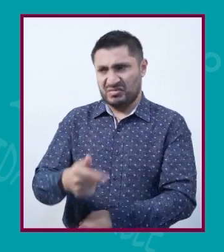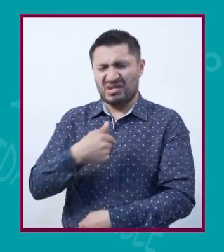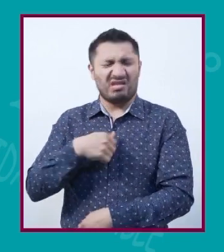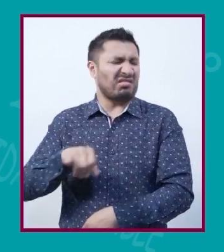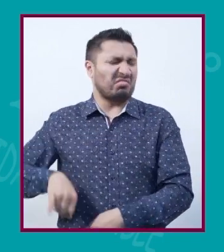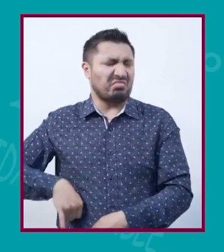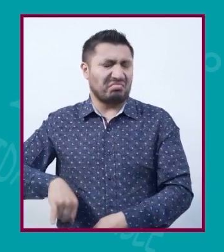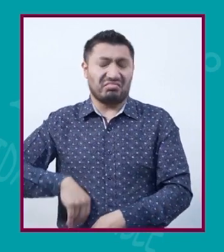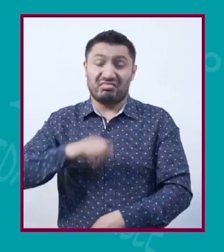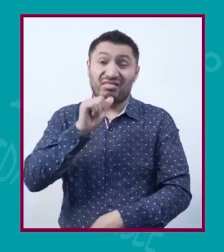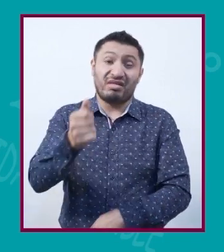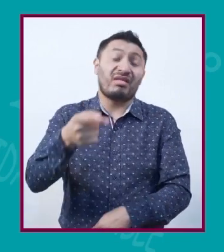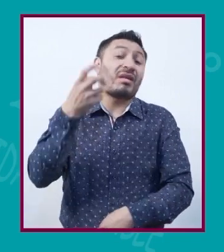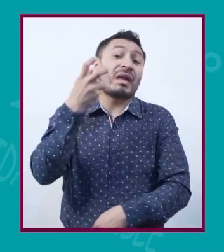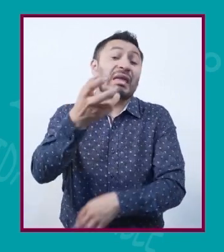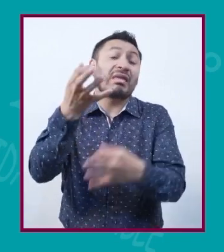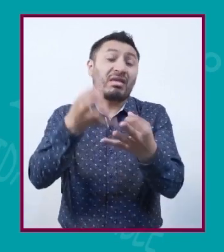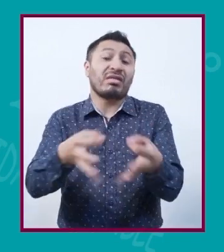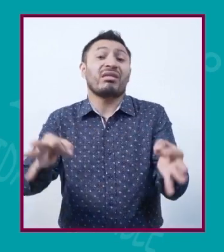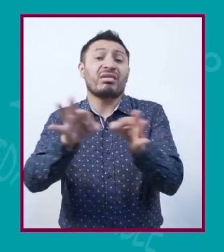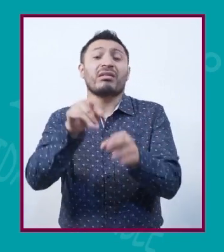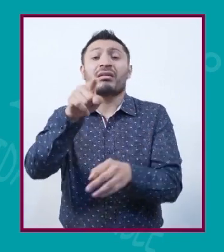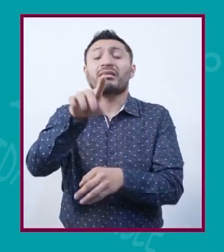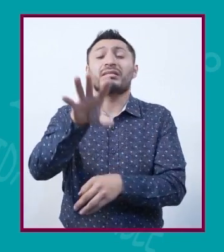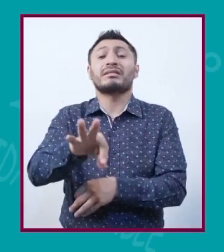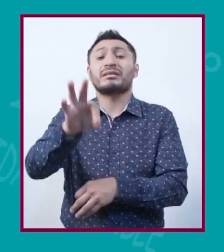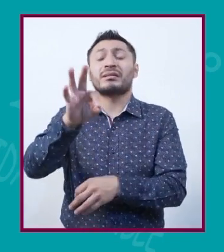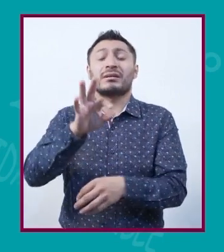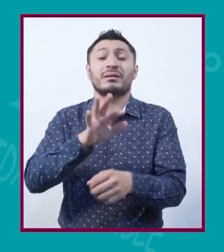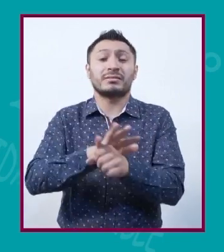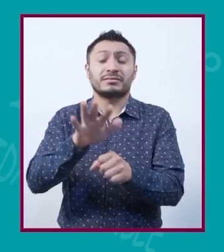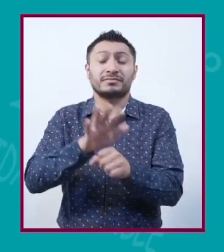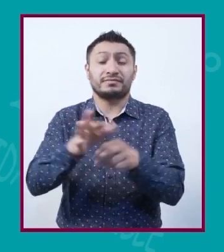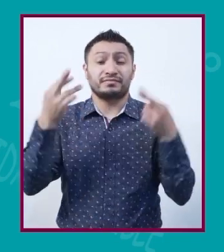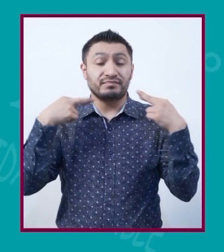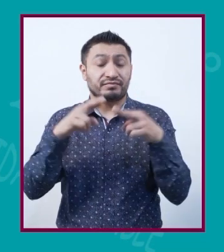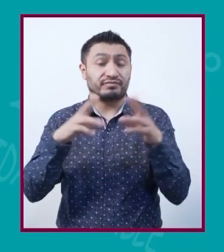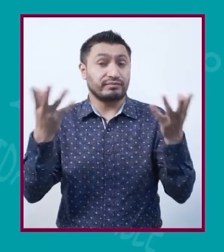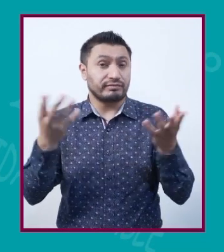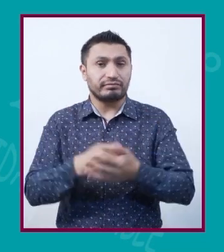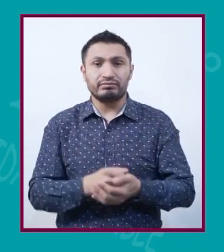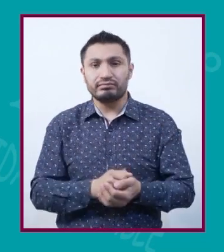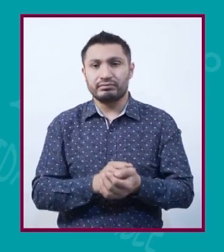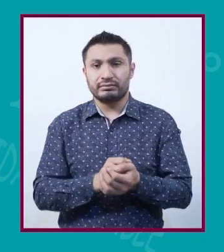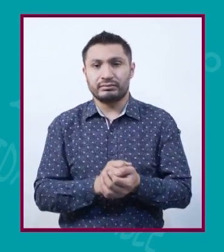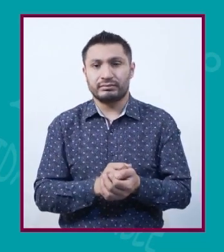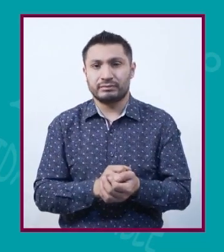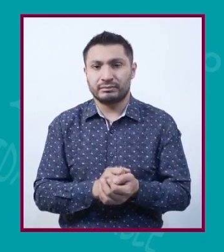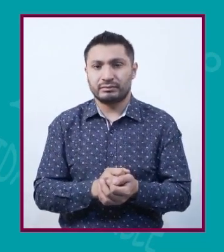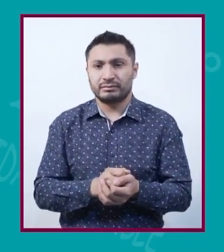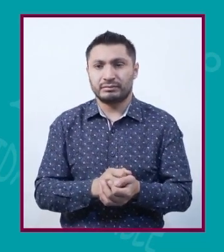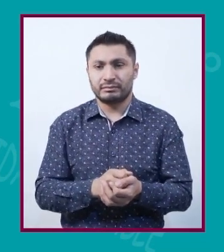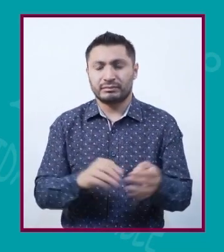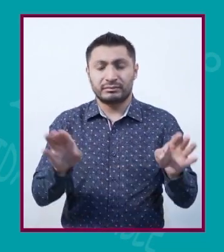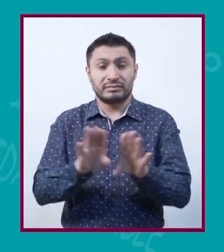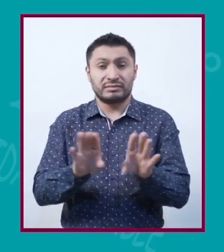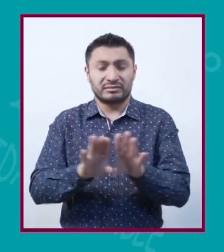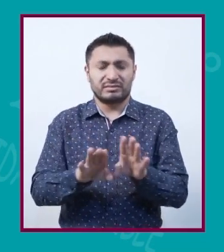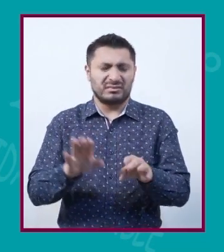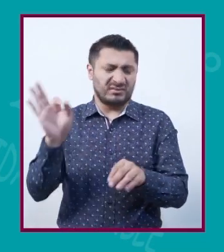una cuestión muy importante. Saber elegir a los maestros que dan las clases. Y pues yo creo que si fueran más